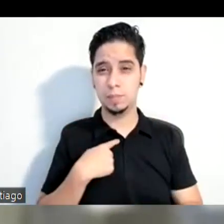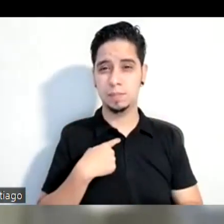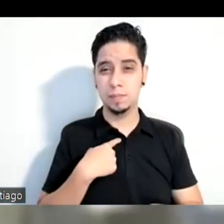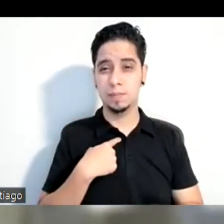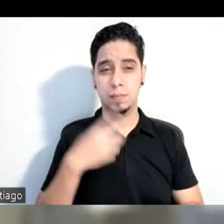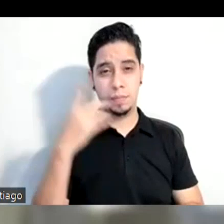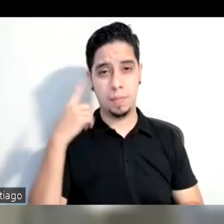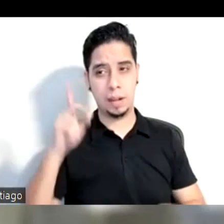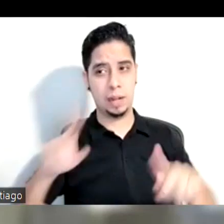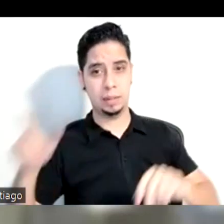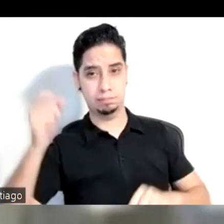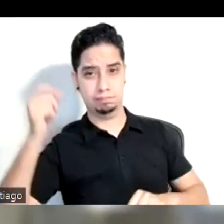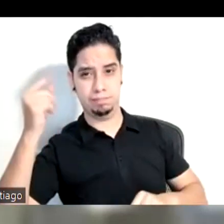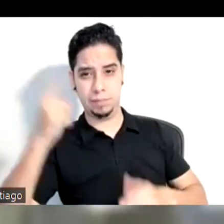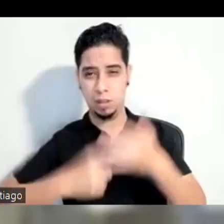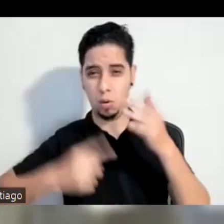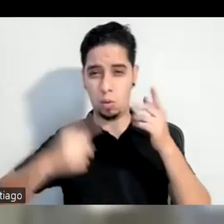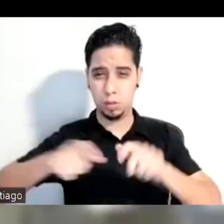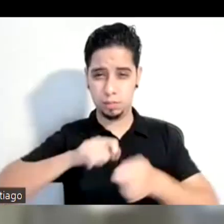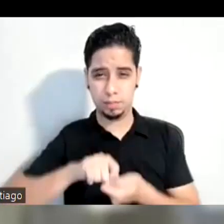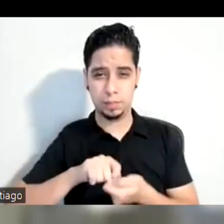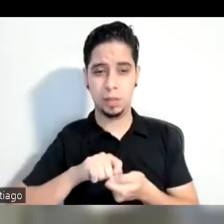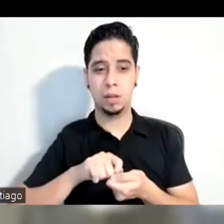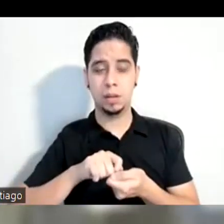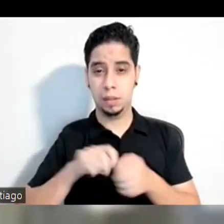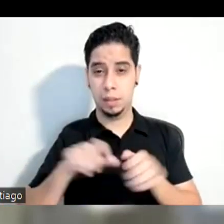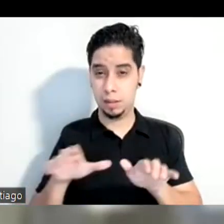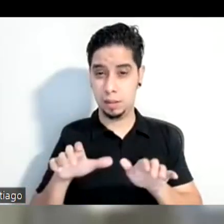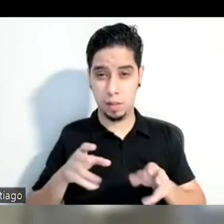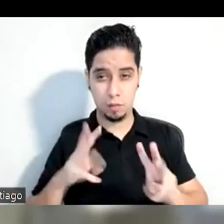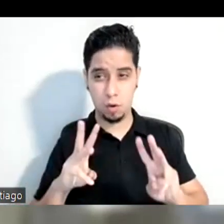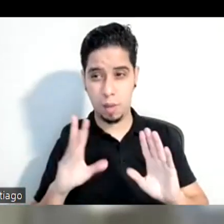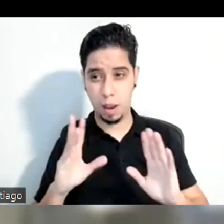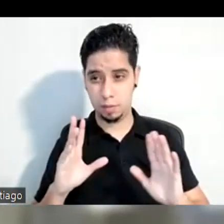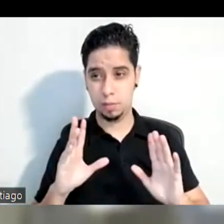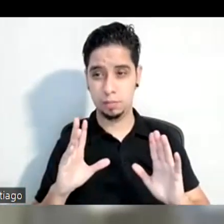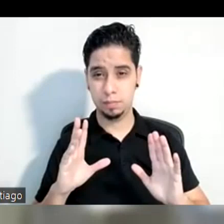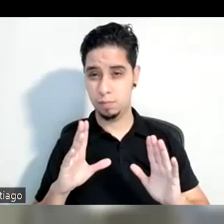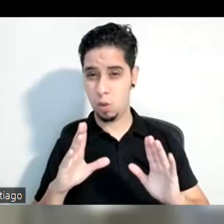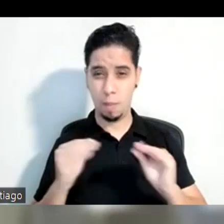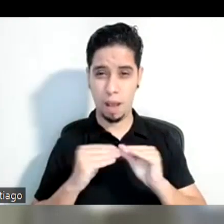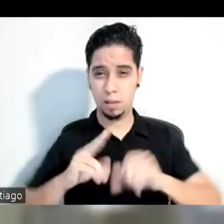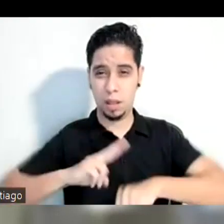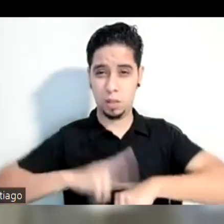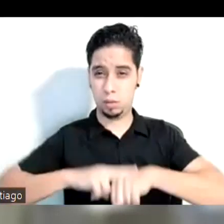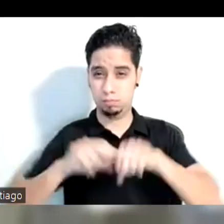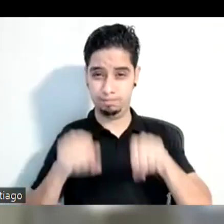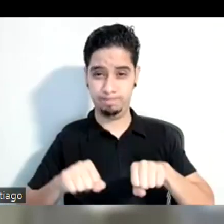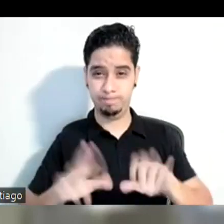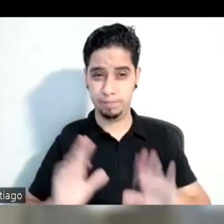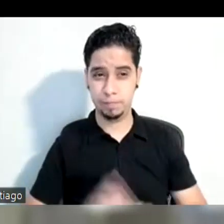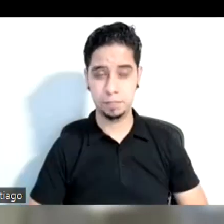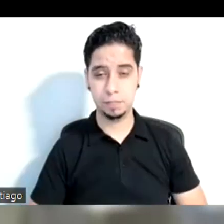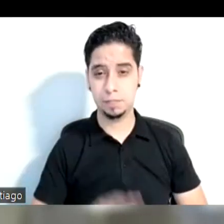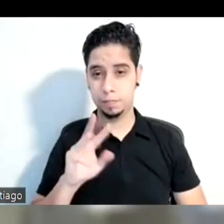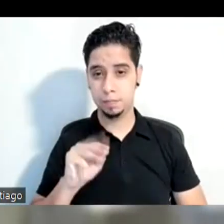otra persona entienda lo que está pasando, ¿verdad? Y hacerlo de una manera lo más natural posible. ¡Wow!